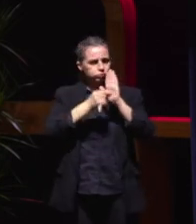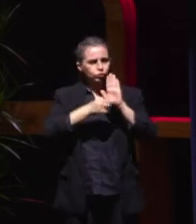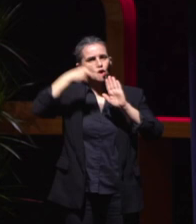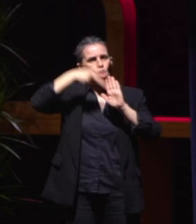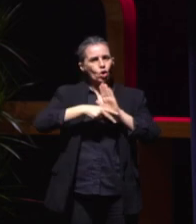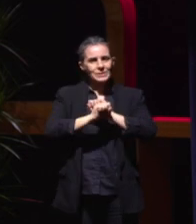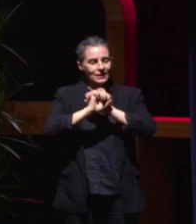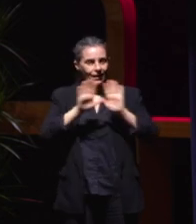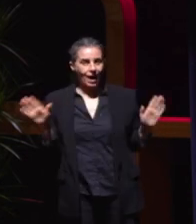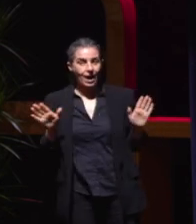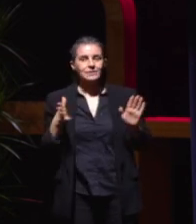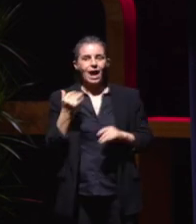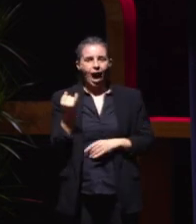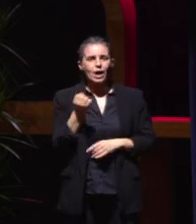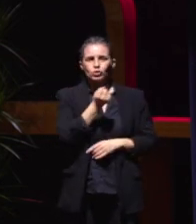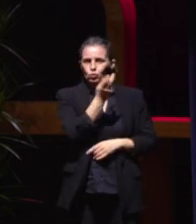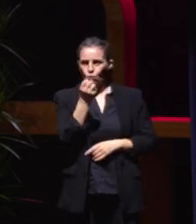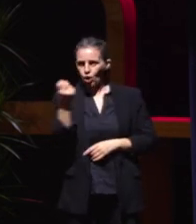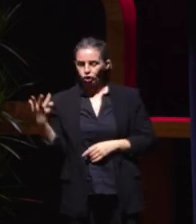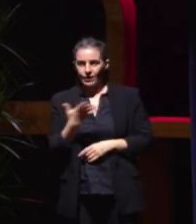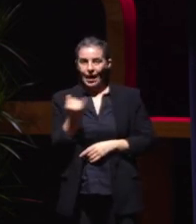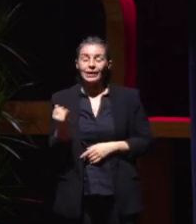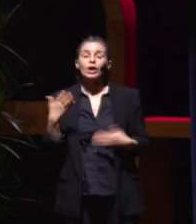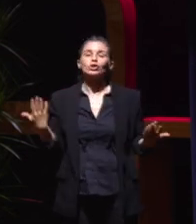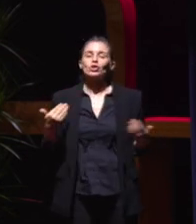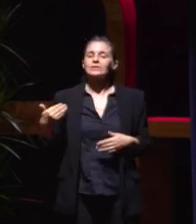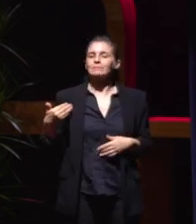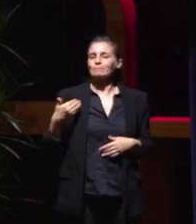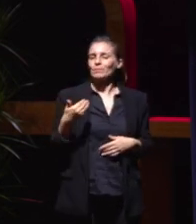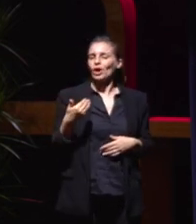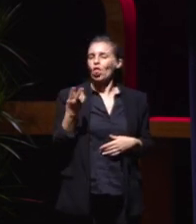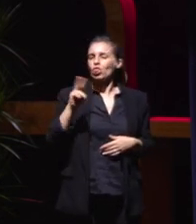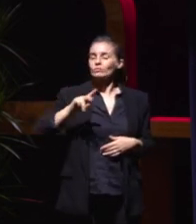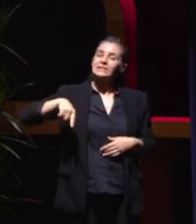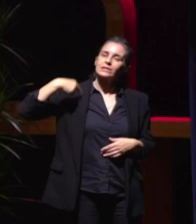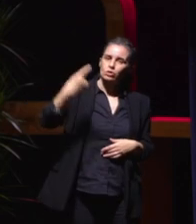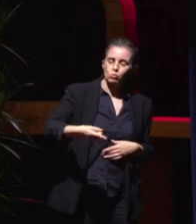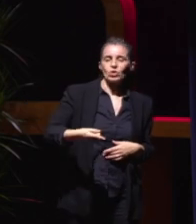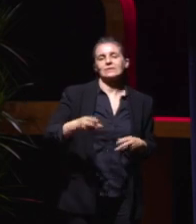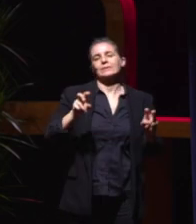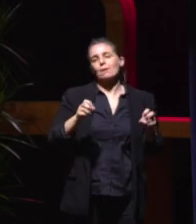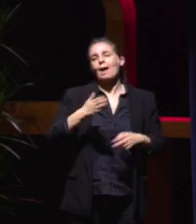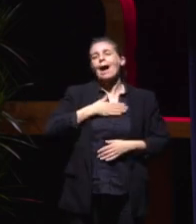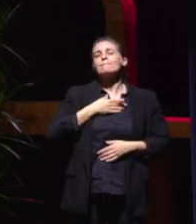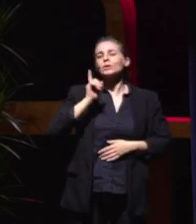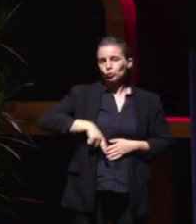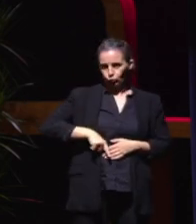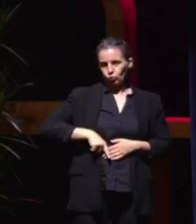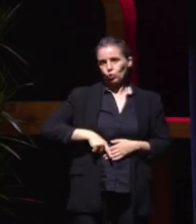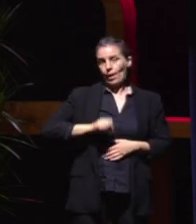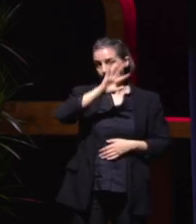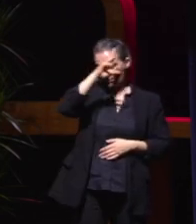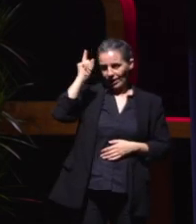hay en números y entonces a los dos meses del machaque del bitu americano dijeron en informativos